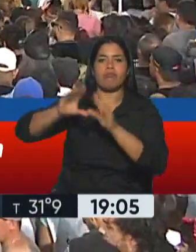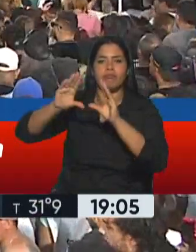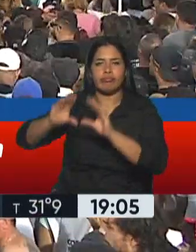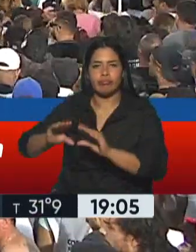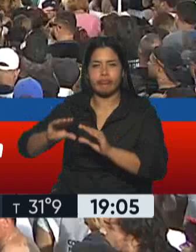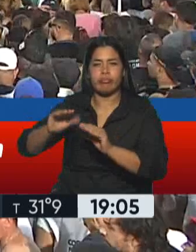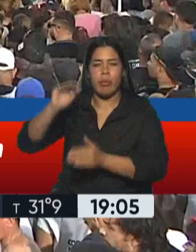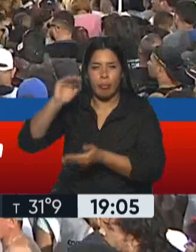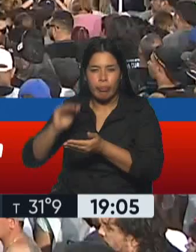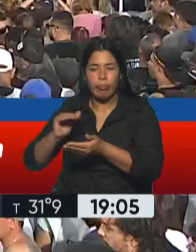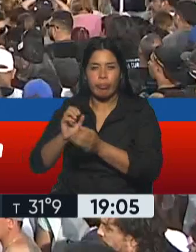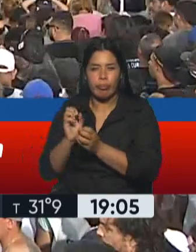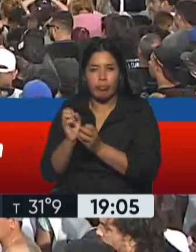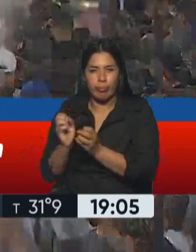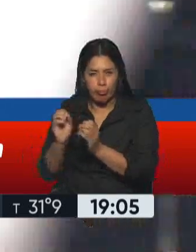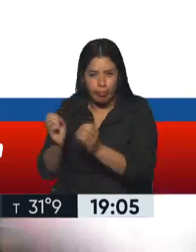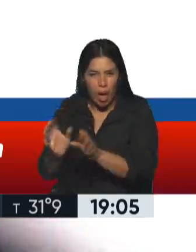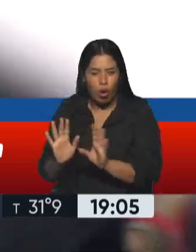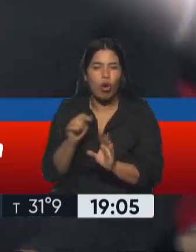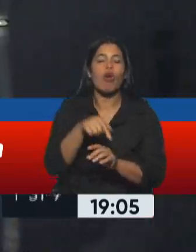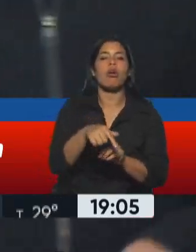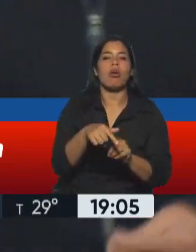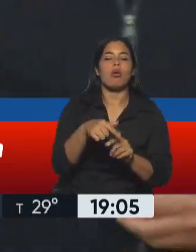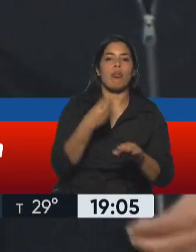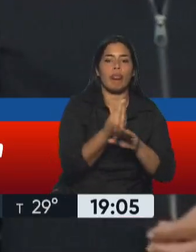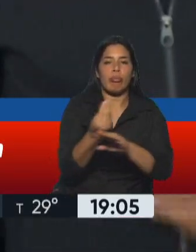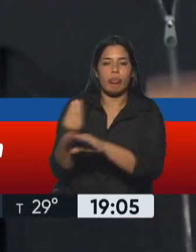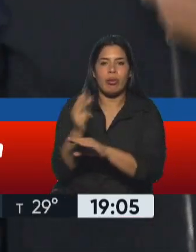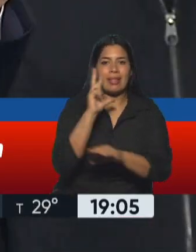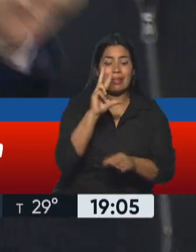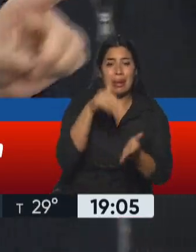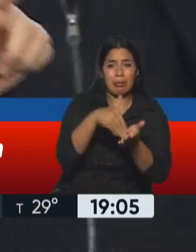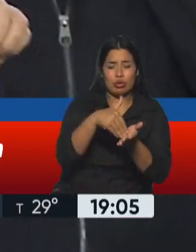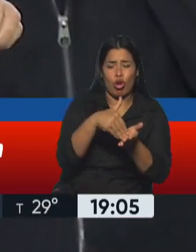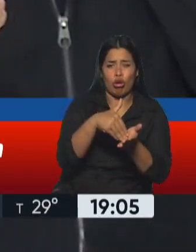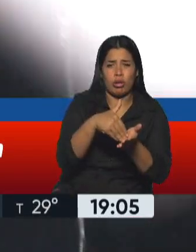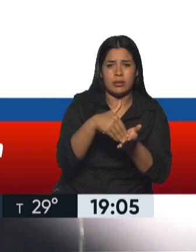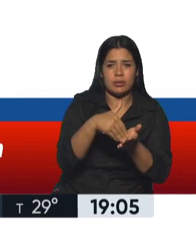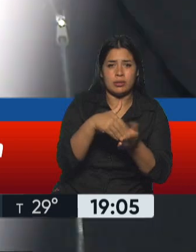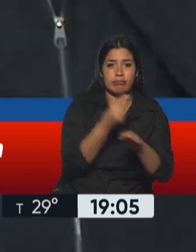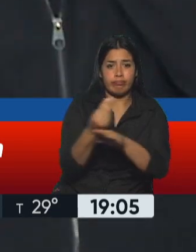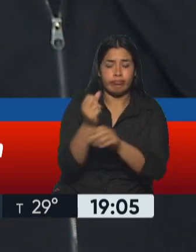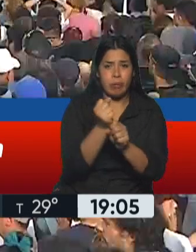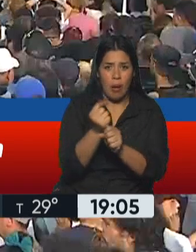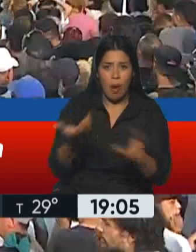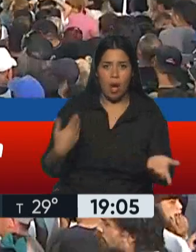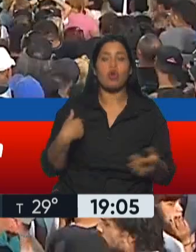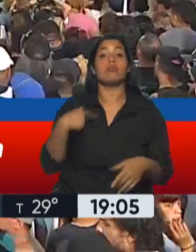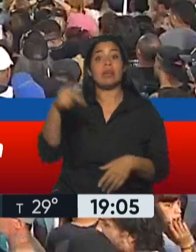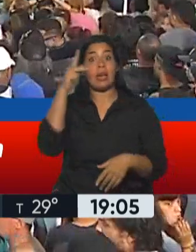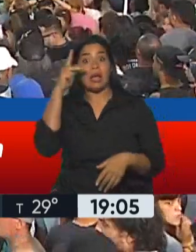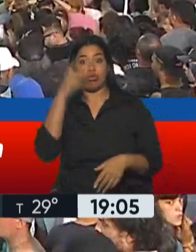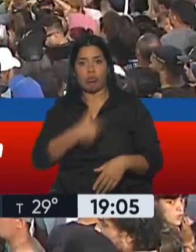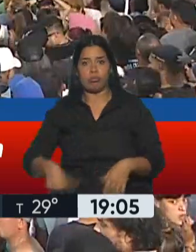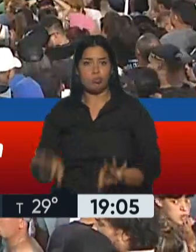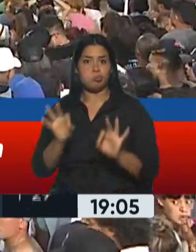Néstor se generaron 3 millones de puestos de trabajo. Cuando con Néstor terminamos el mandato y Cristina